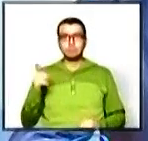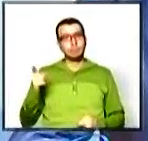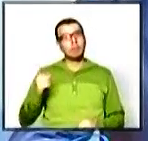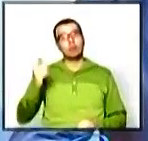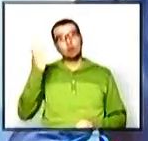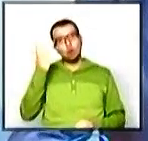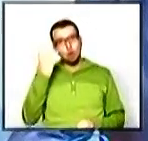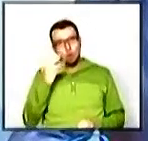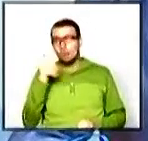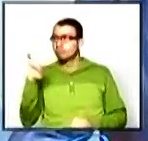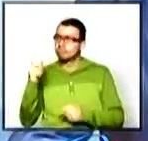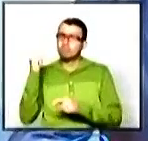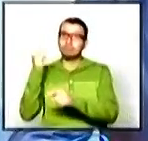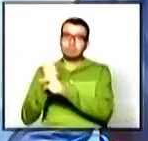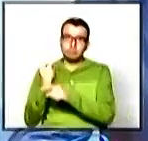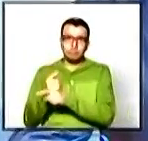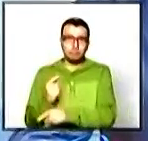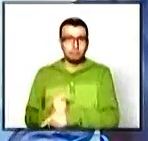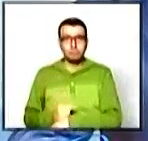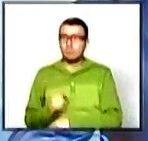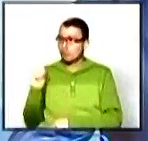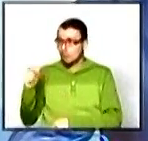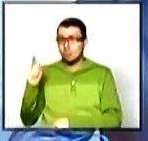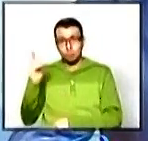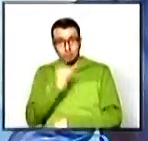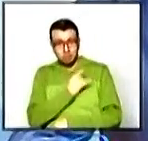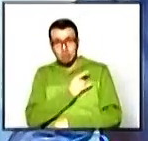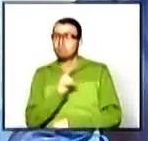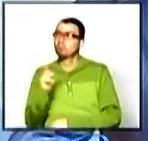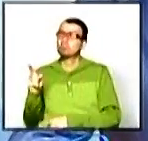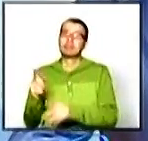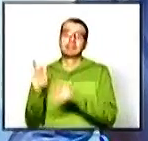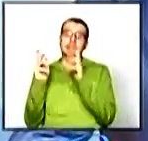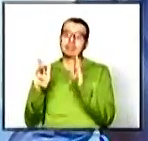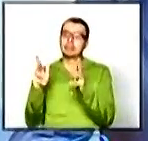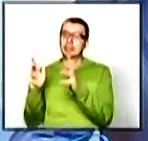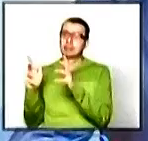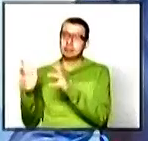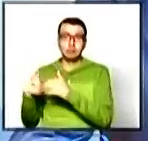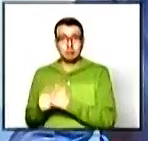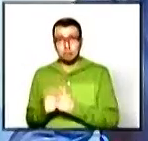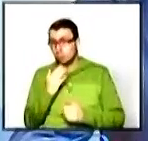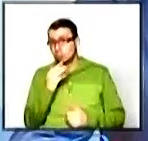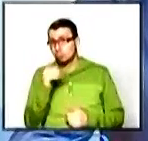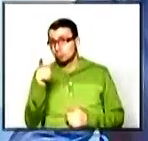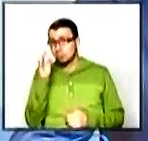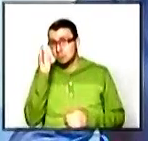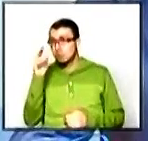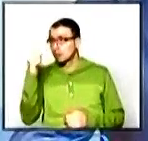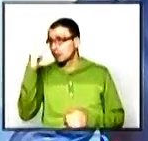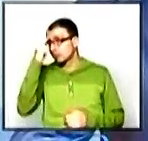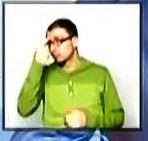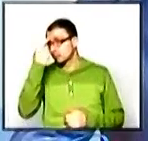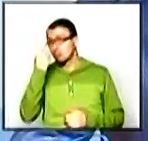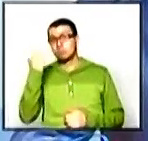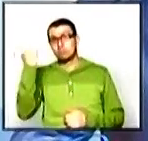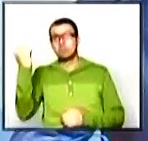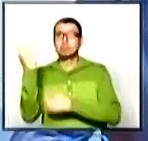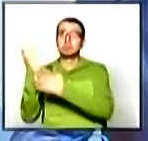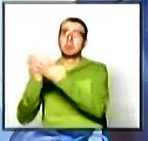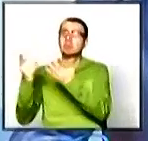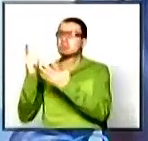diario, que son enseñadas en las universidades. Para ustedes en la India o en muchas partes hacer este tipo de